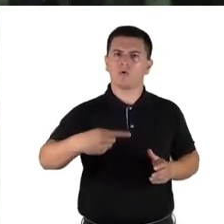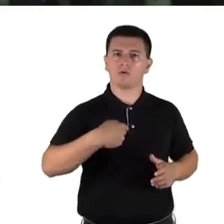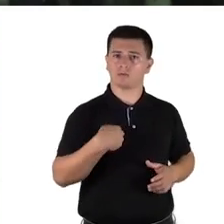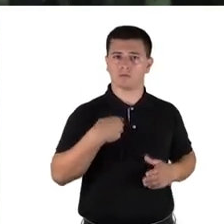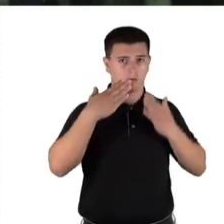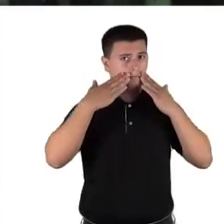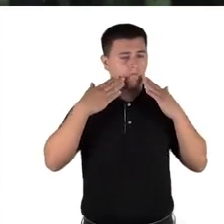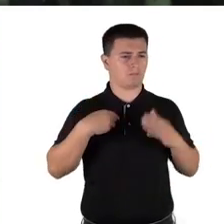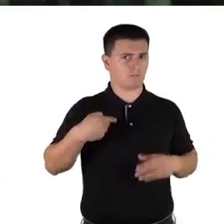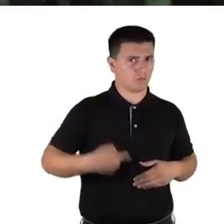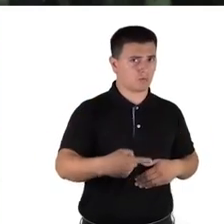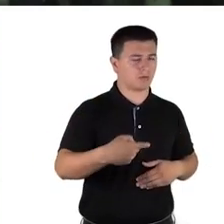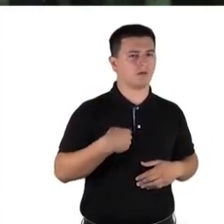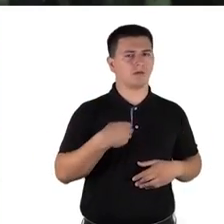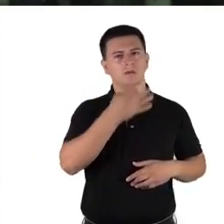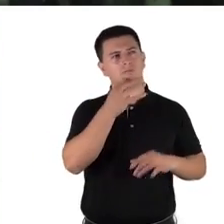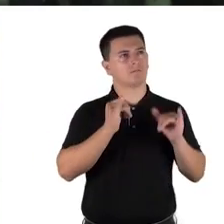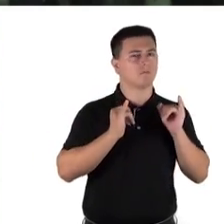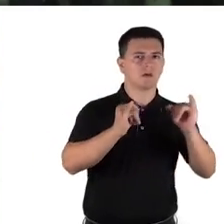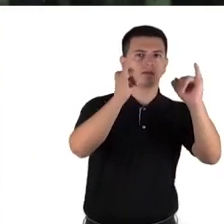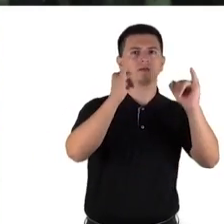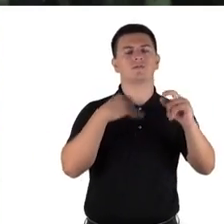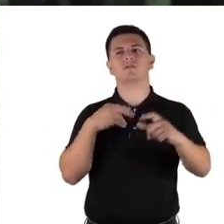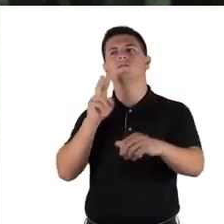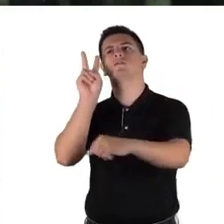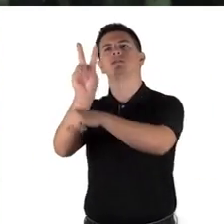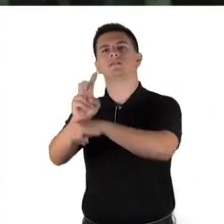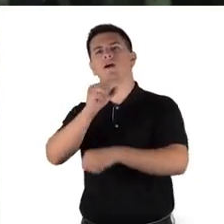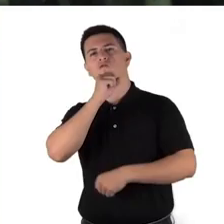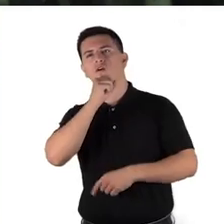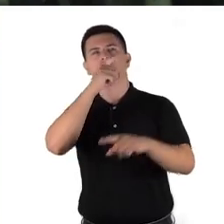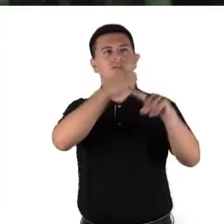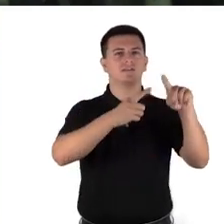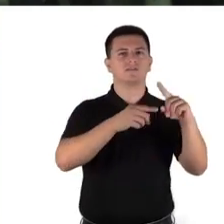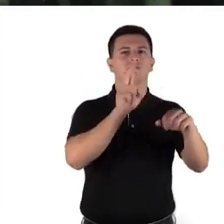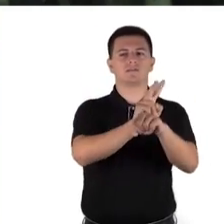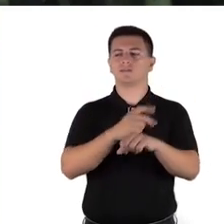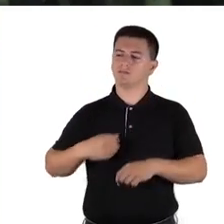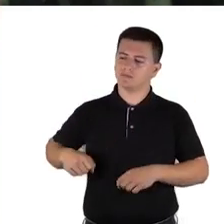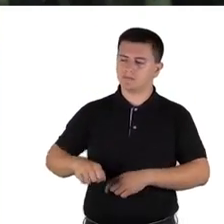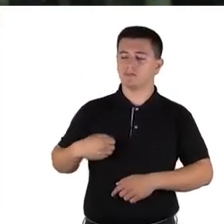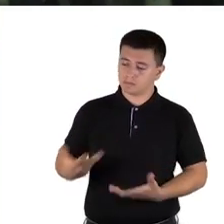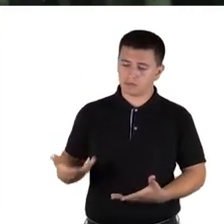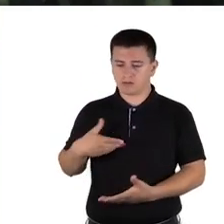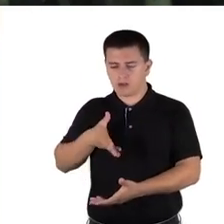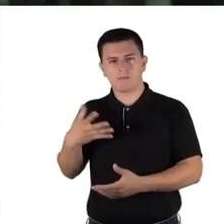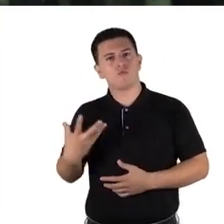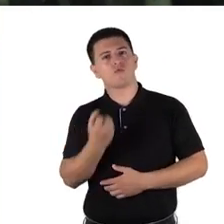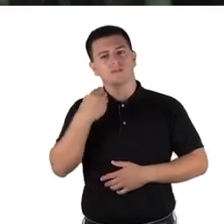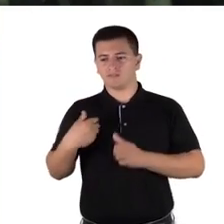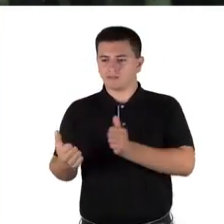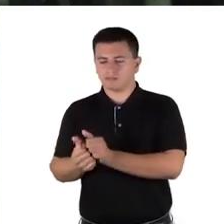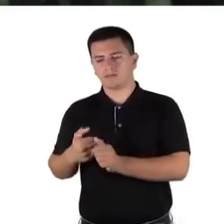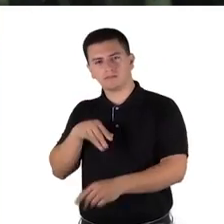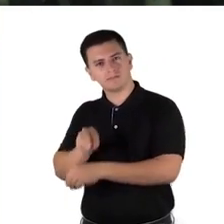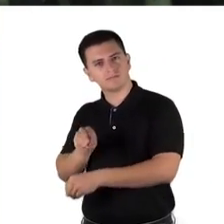ellos ser parte de la rutina, ser parte de lo que hacemos diariamente en la casa, cuando salimos de paseo, nos vamos de visita a la casa de la abuela, los